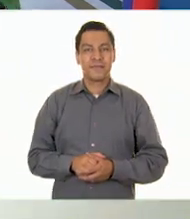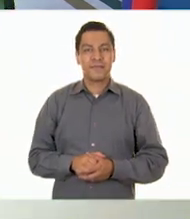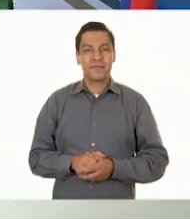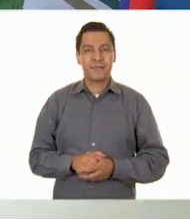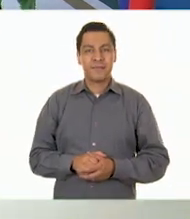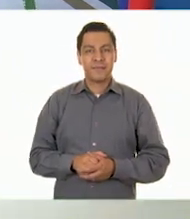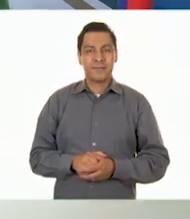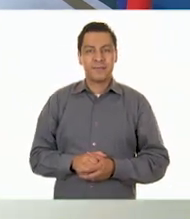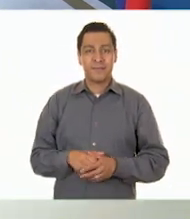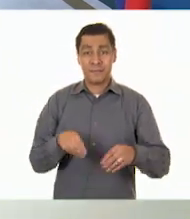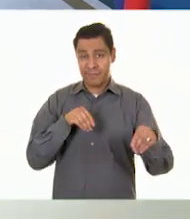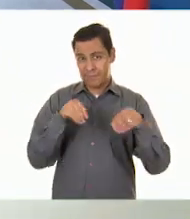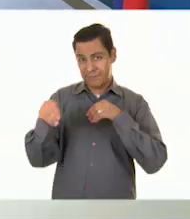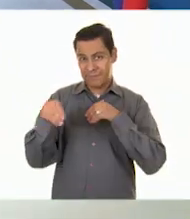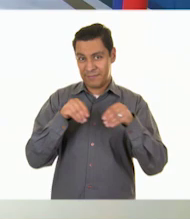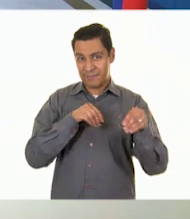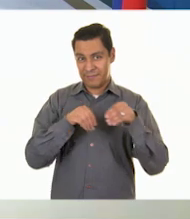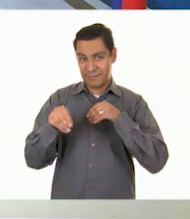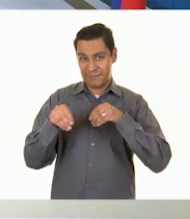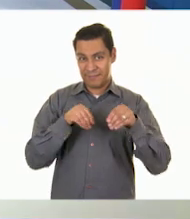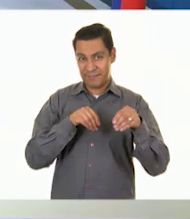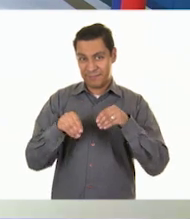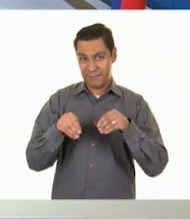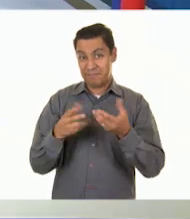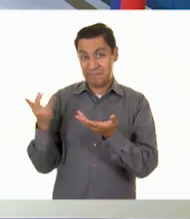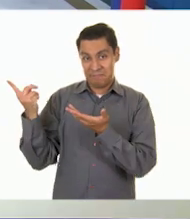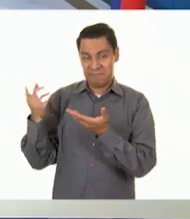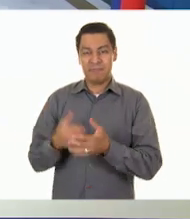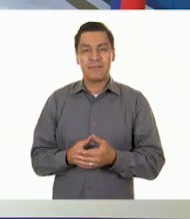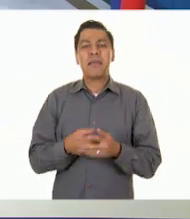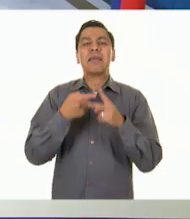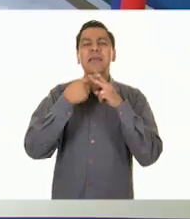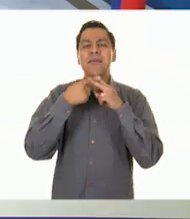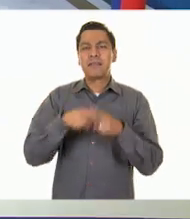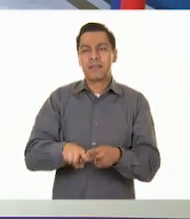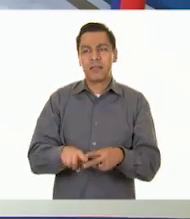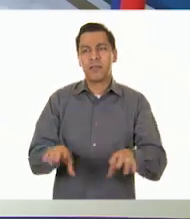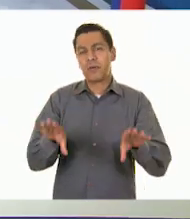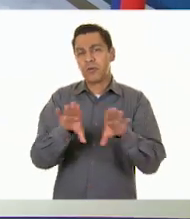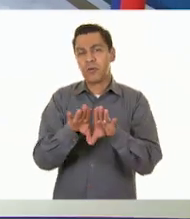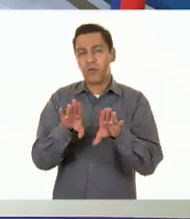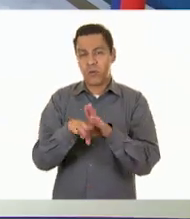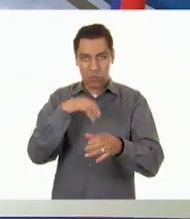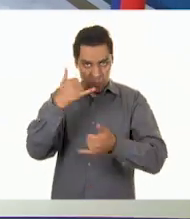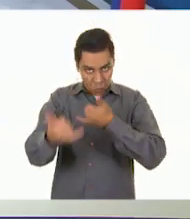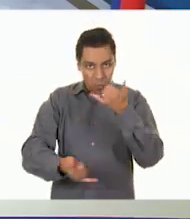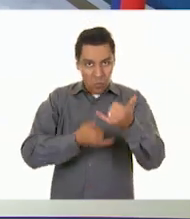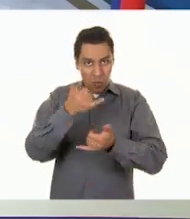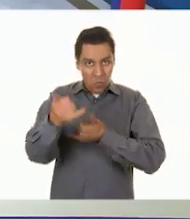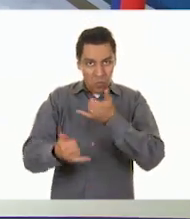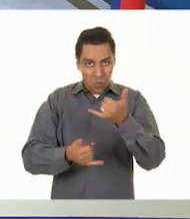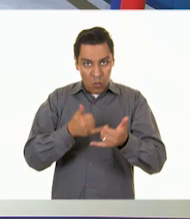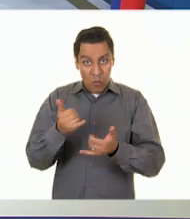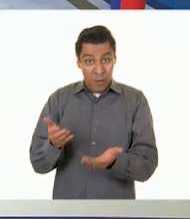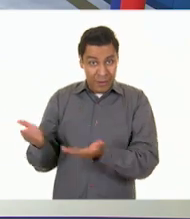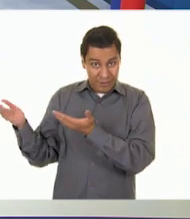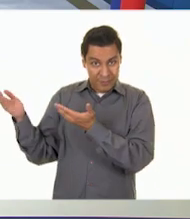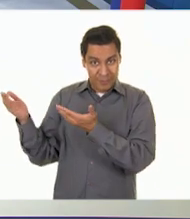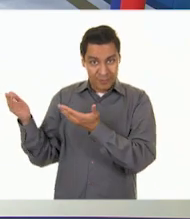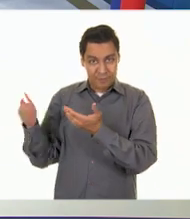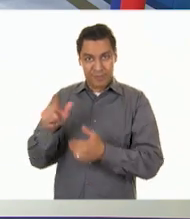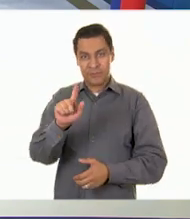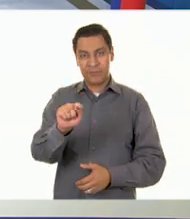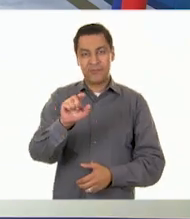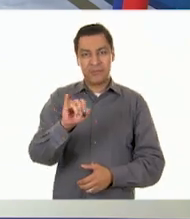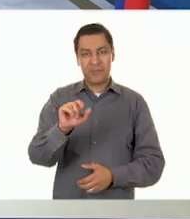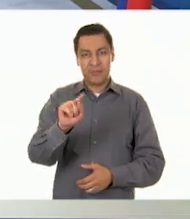está muy bien pues ahora vamos a empezar a jugar con nuestro títere porque vamos a pasar a la siguiente